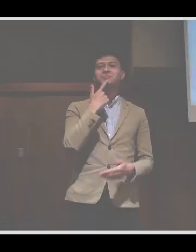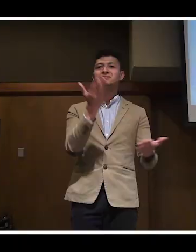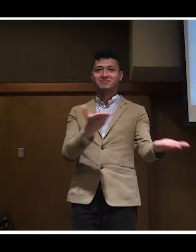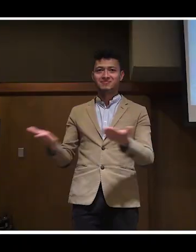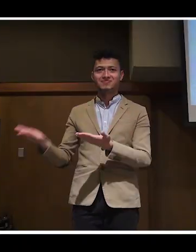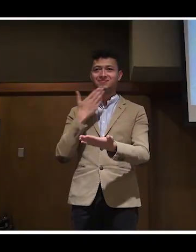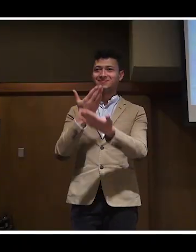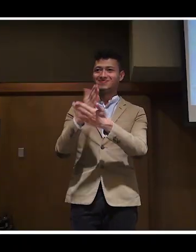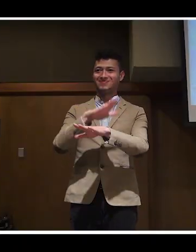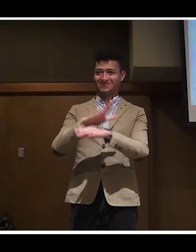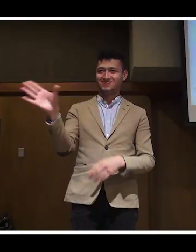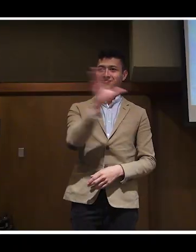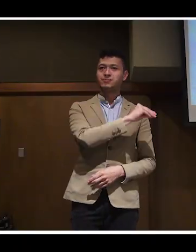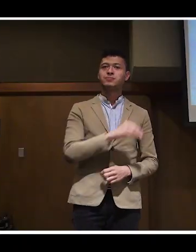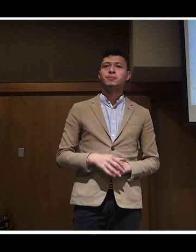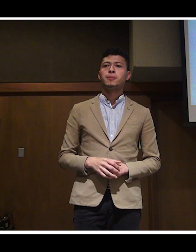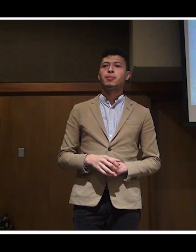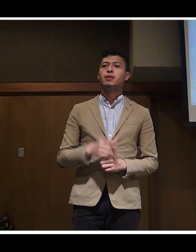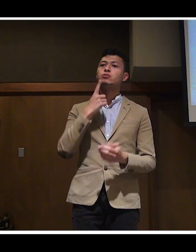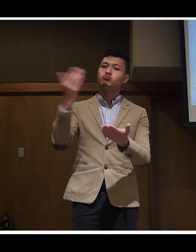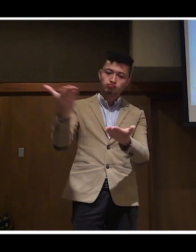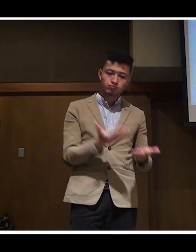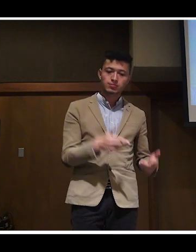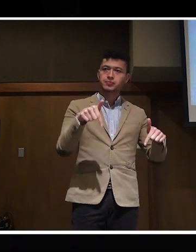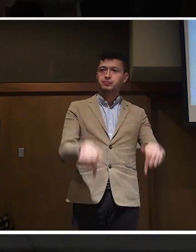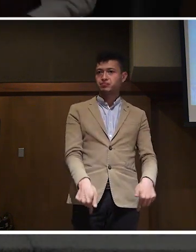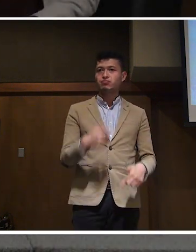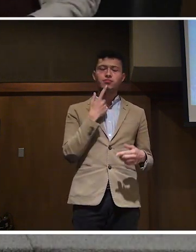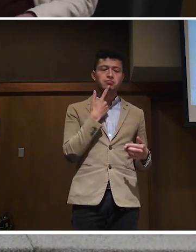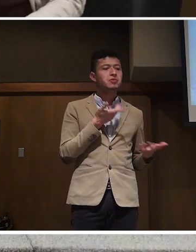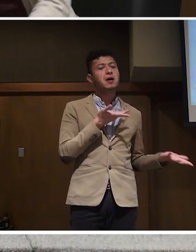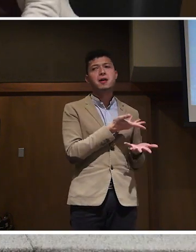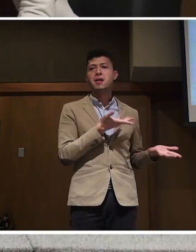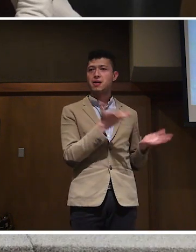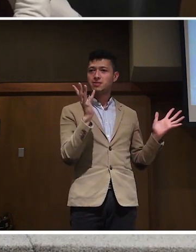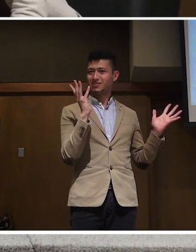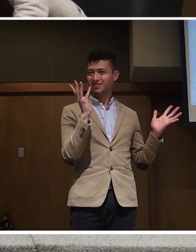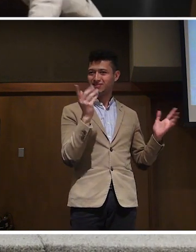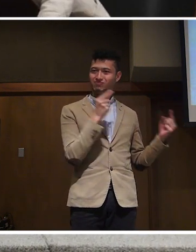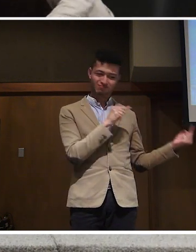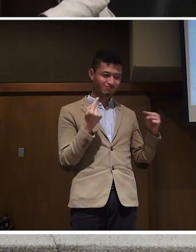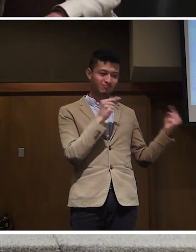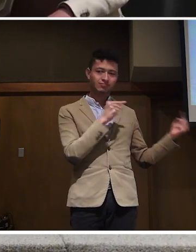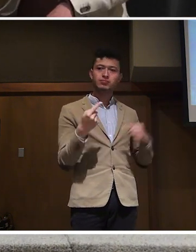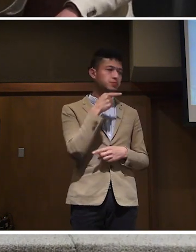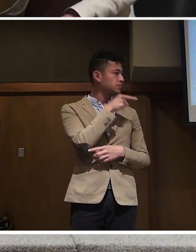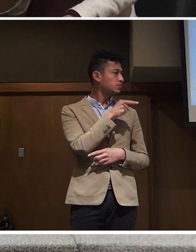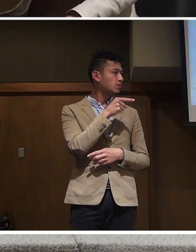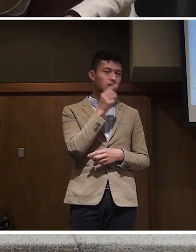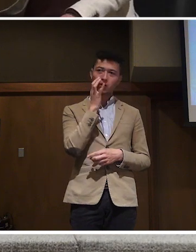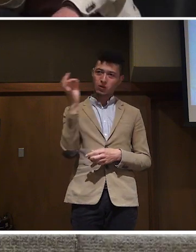Bienvenidos todos a esta charla que sostendremos con Jorge Orlando Melo sobre el